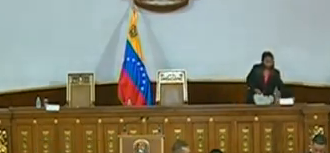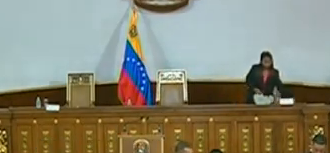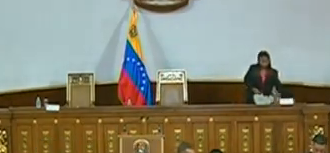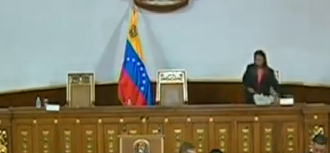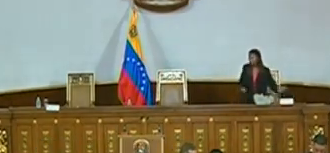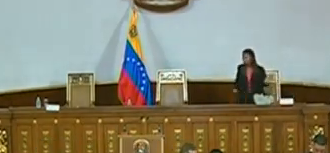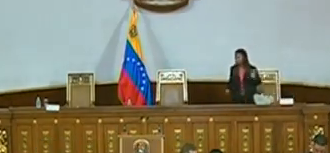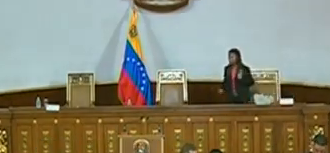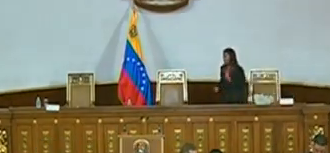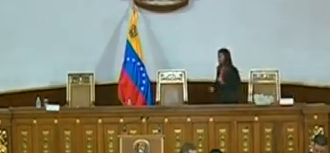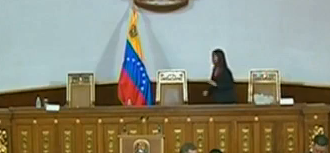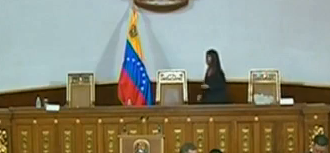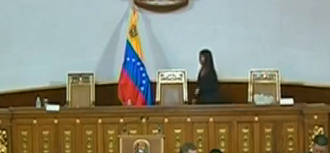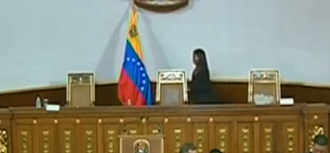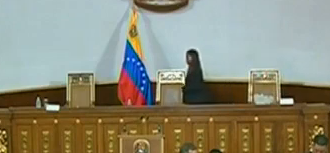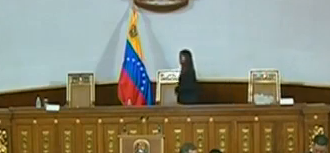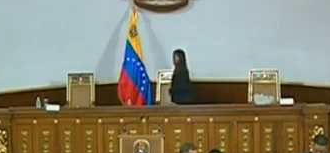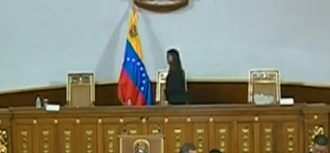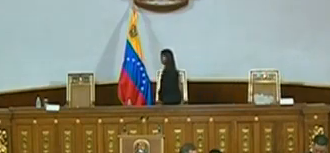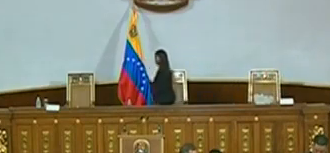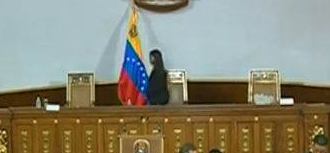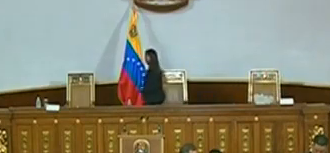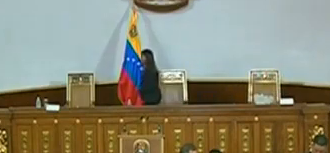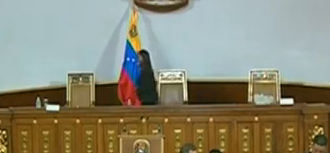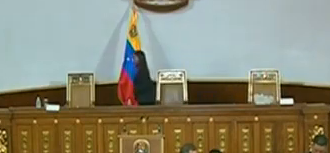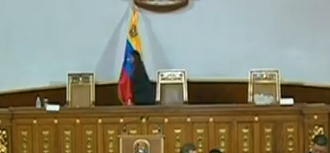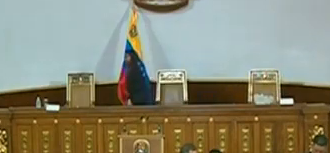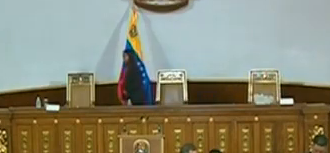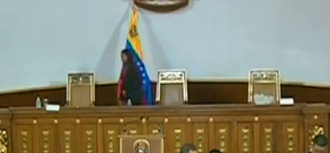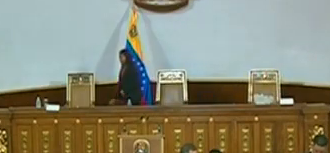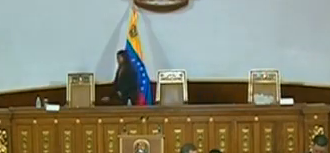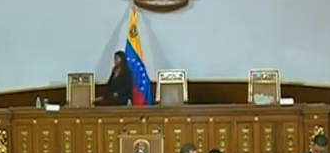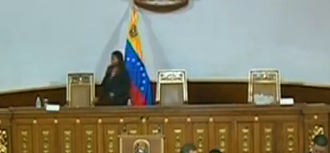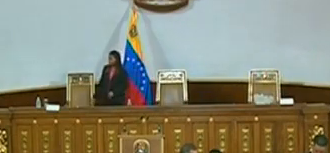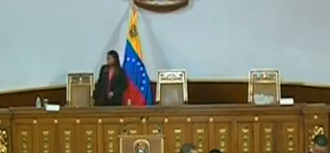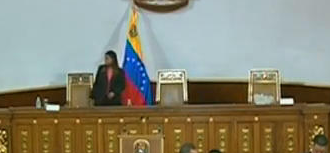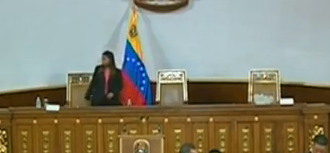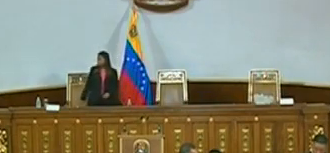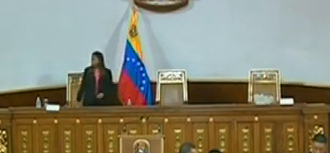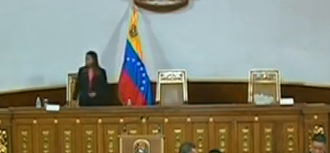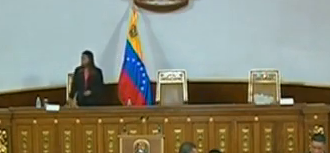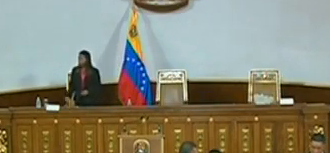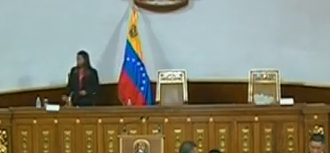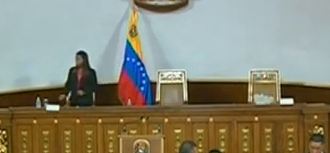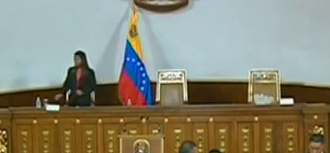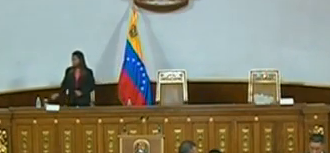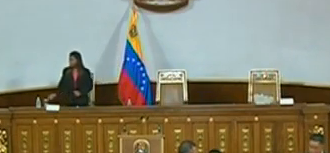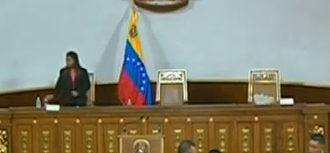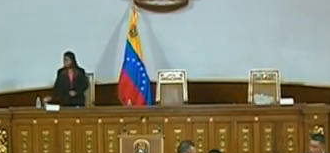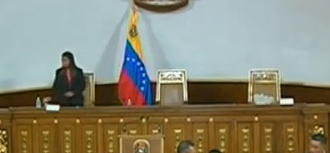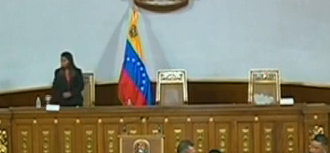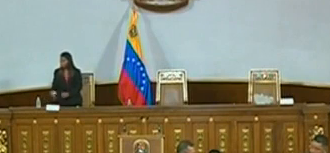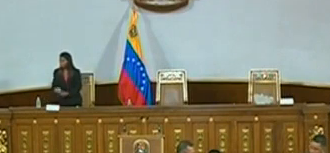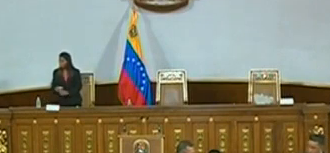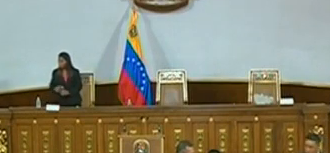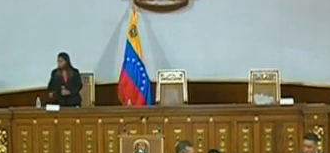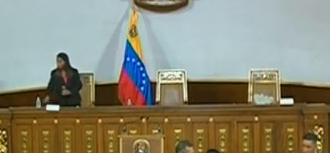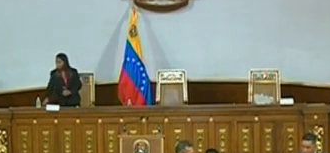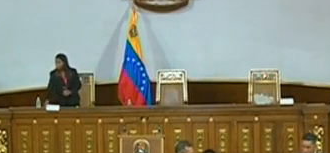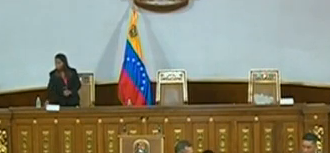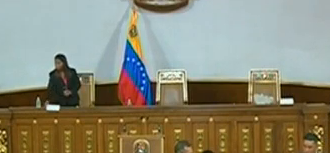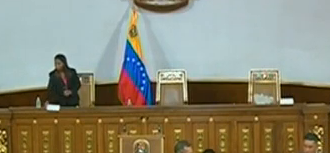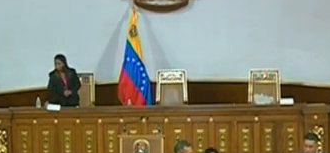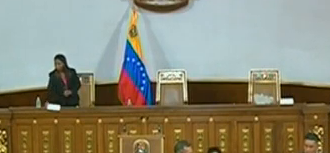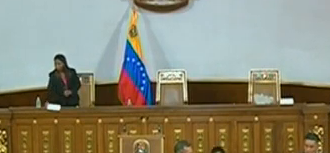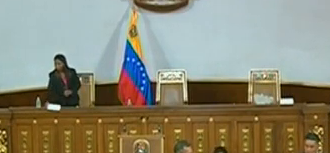Dentro de este punto, la presidenta de la Asamblea Nacional Constituyente, Delcy Rodríguez, decretó un decreto constituyente en rechazo a las